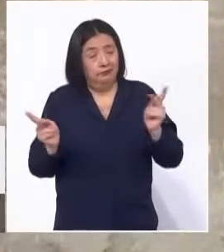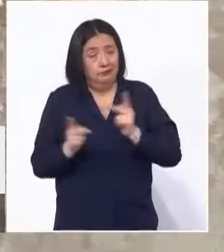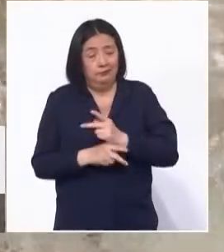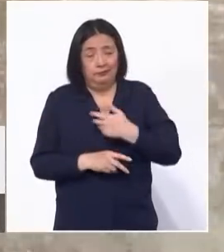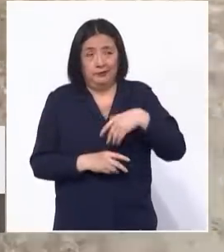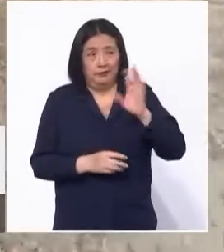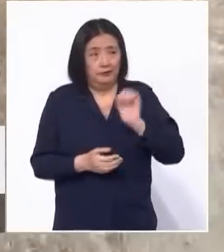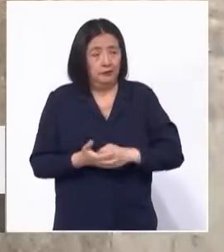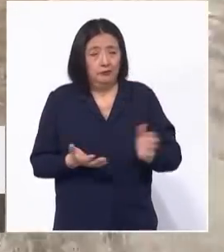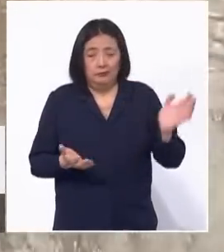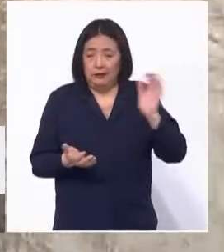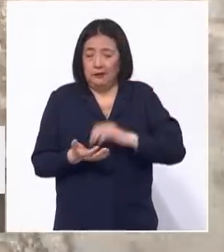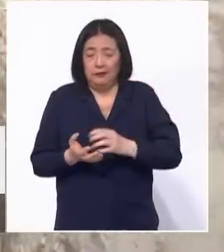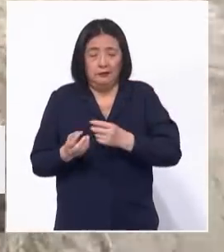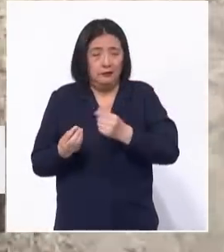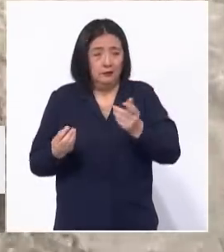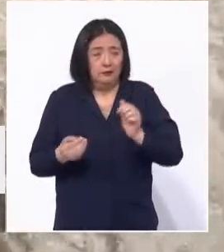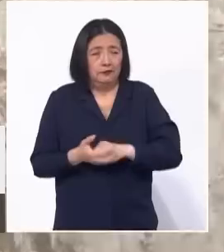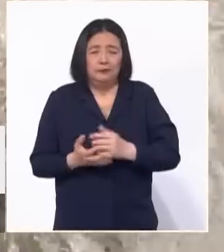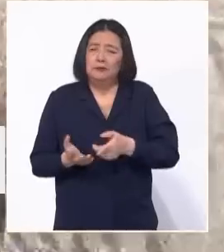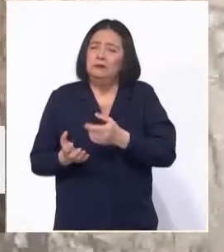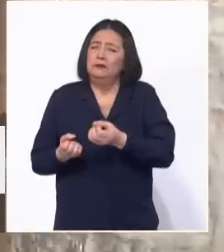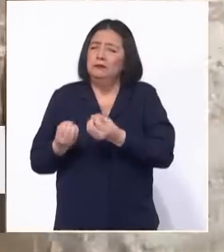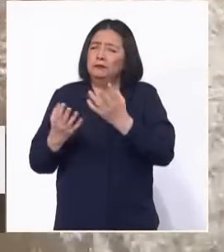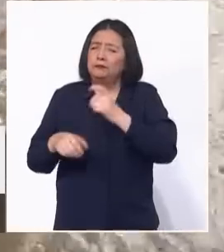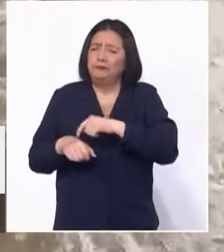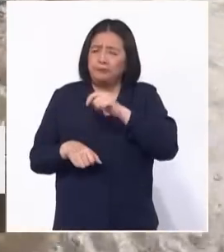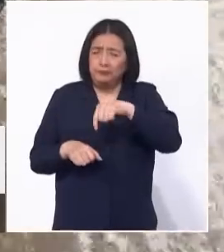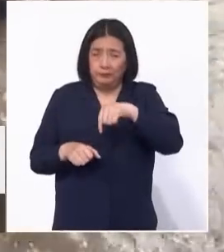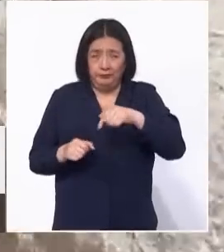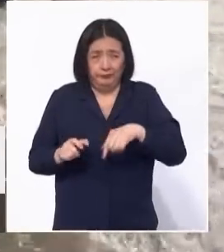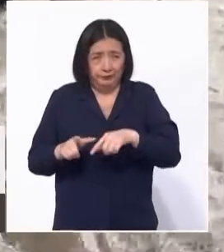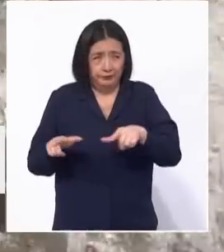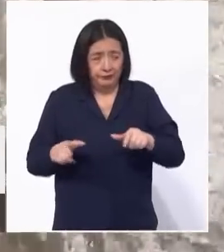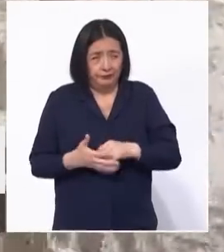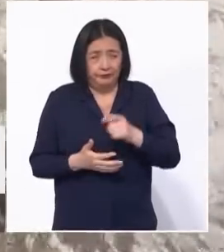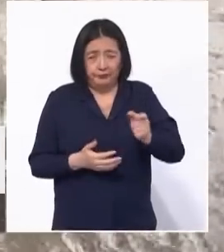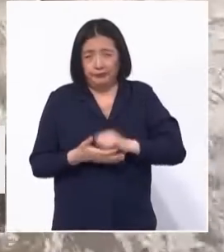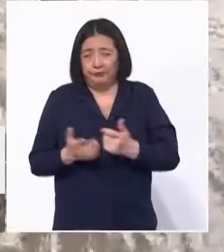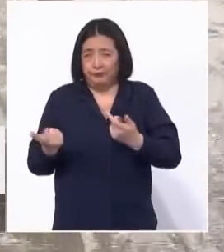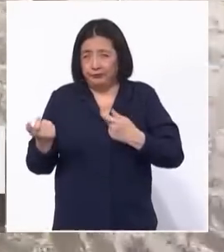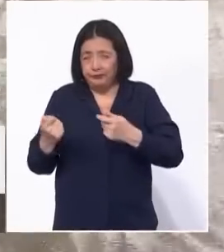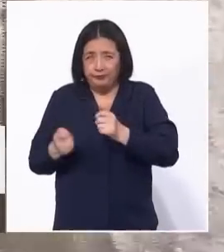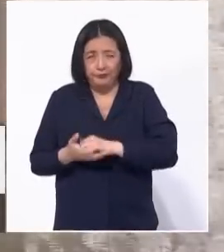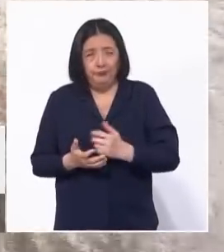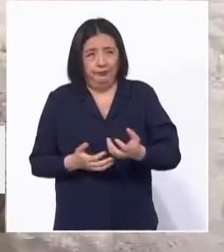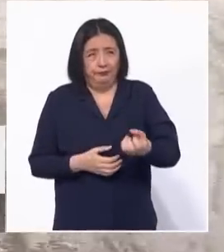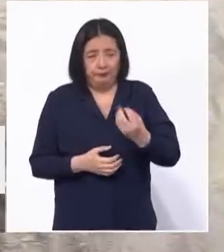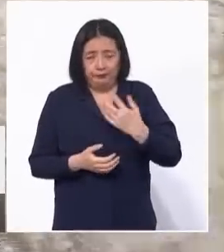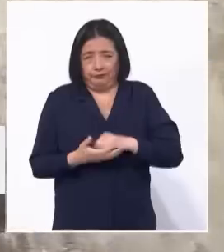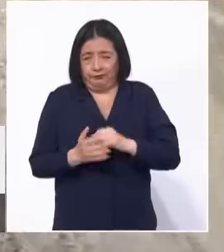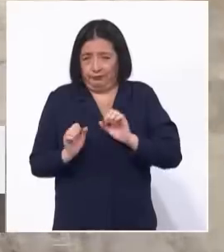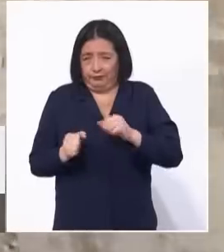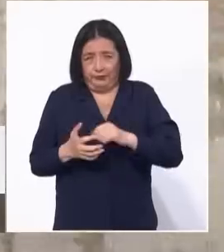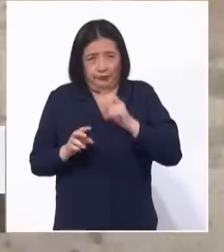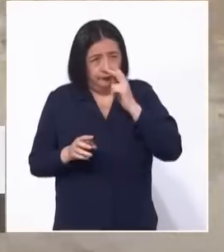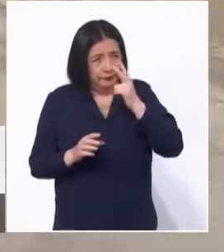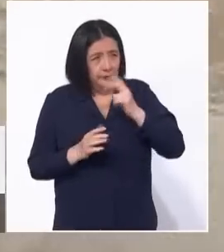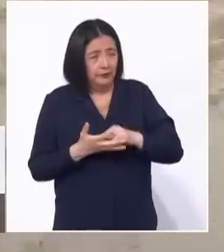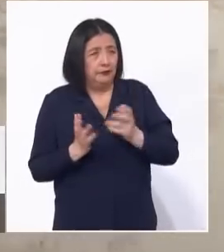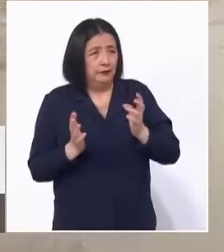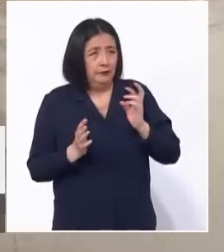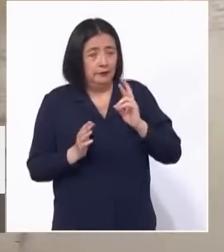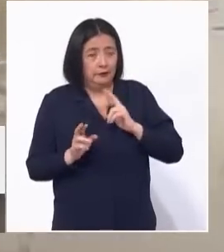va a barrer más chacras, se va a llevar más cultivos. ¿Cuánto tiempo más o menos tiene usted en la zona con este pequeño negocio? Para que nos cuente un poquito, estamos viendo la imagen del